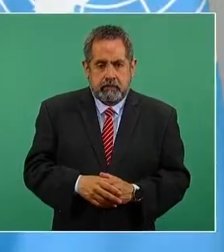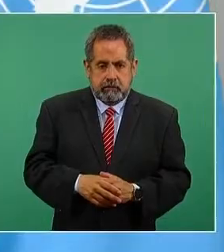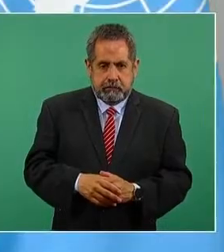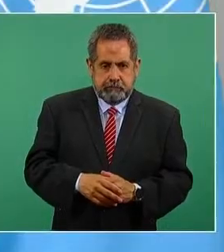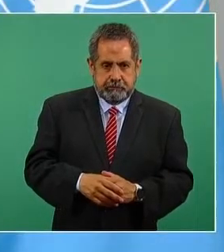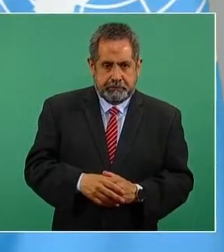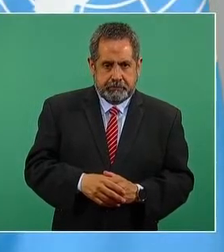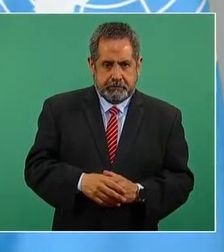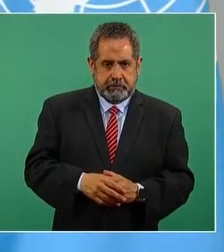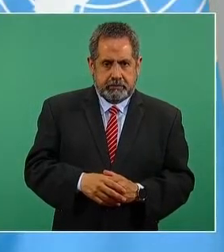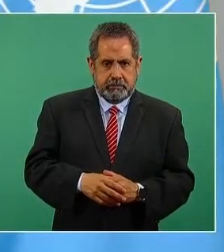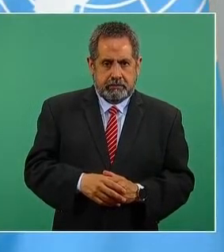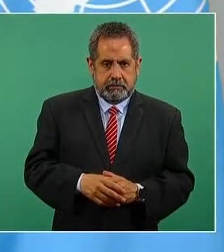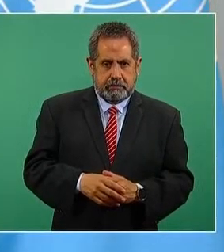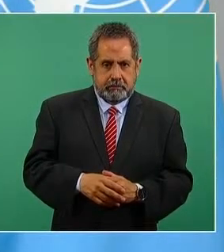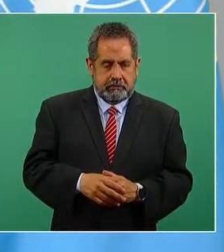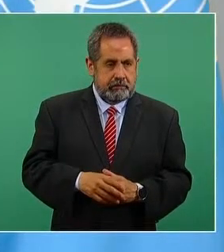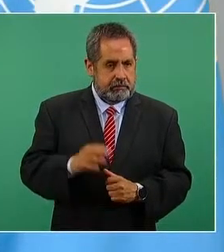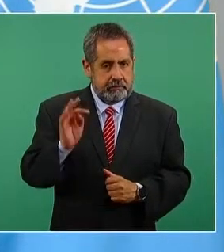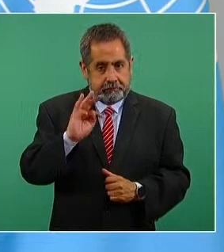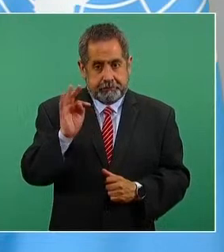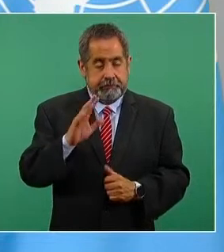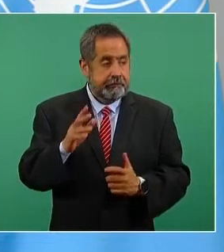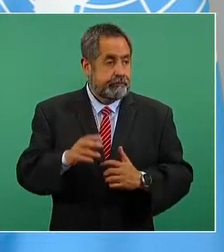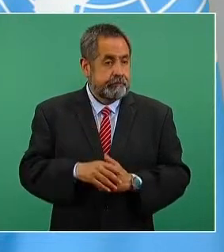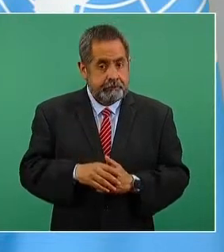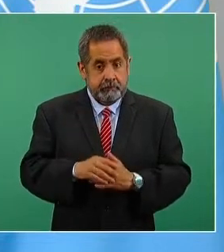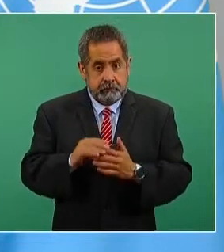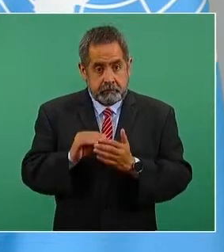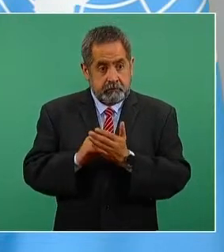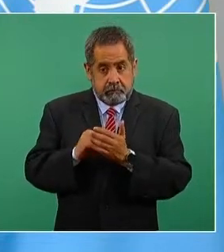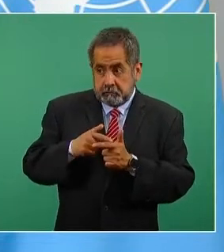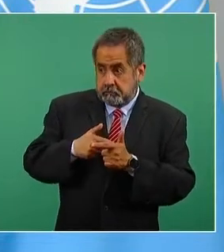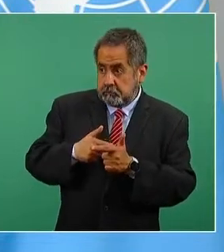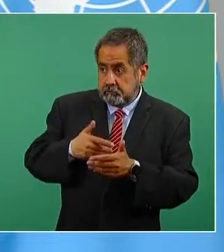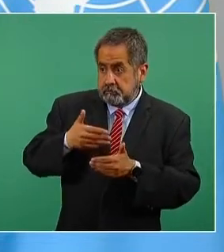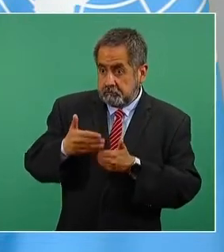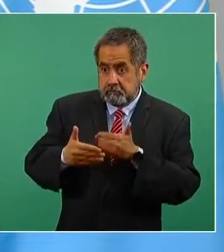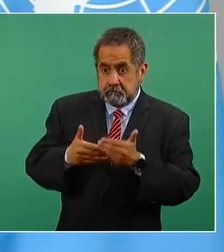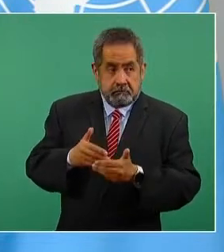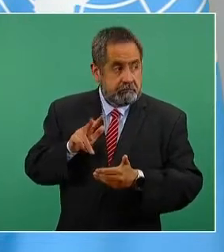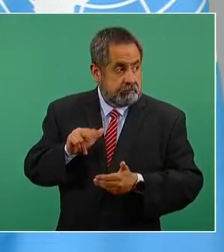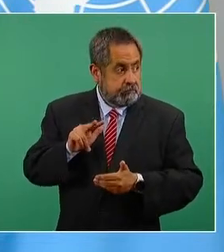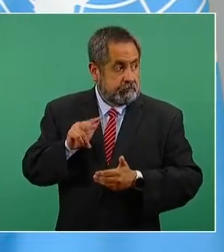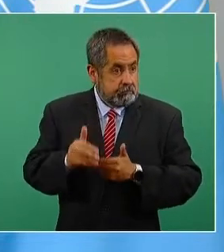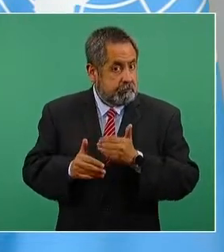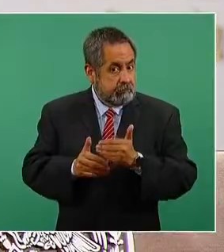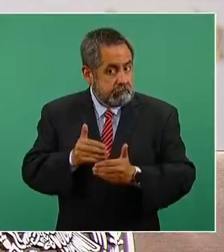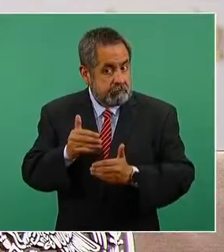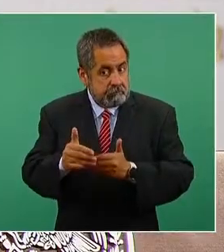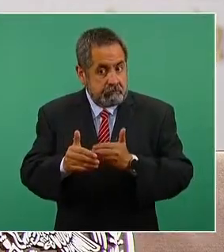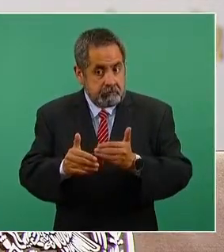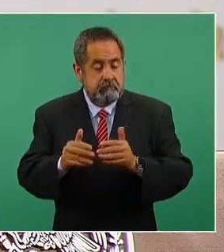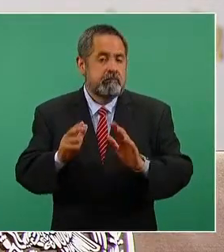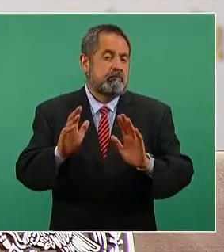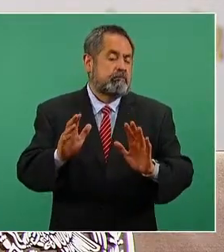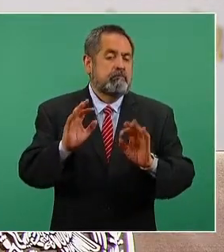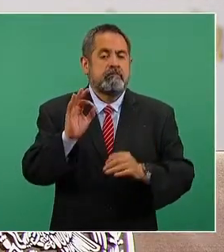Si continuamos como vamos, es probable que